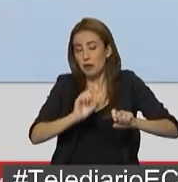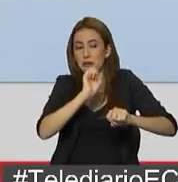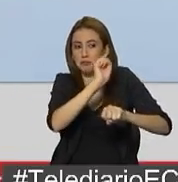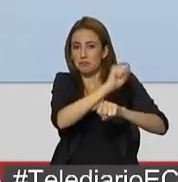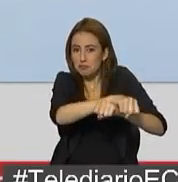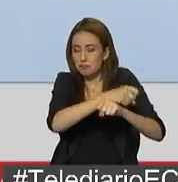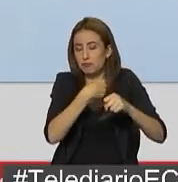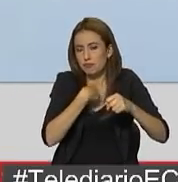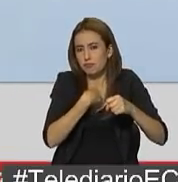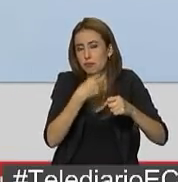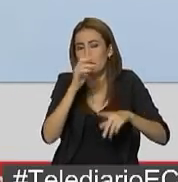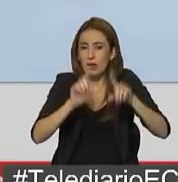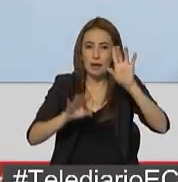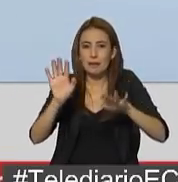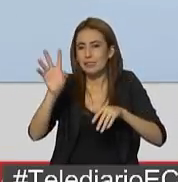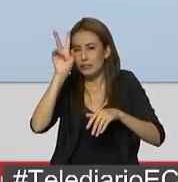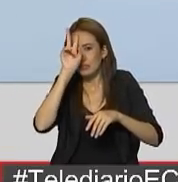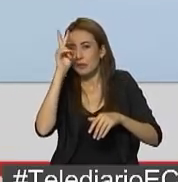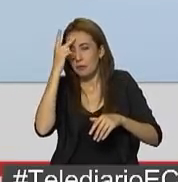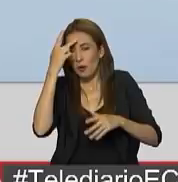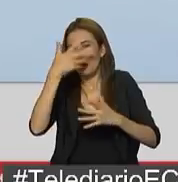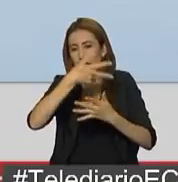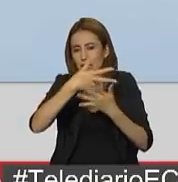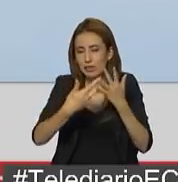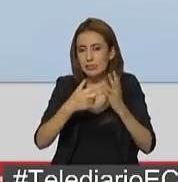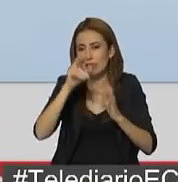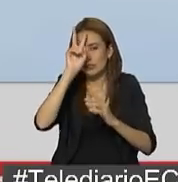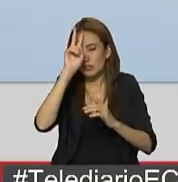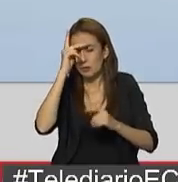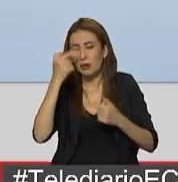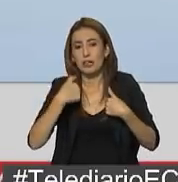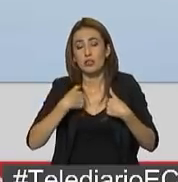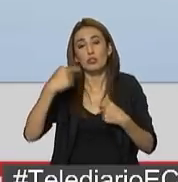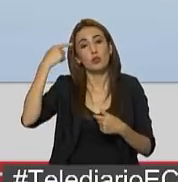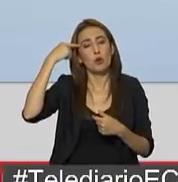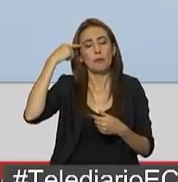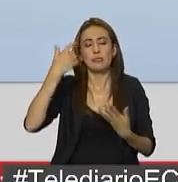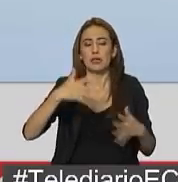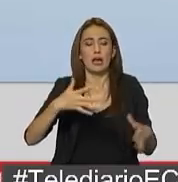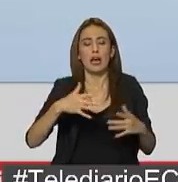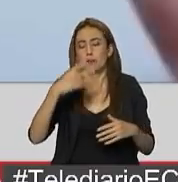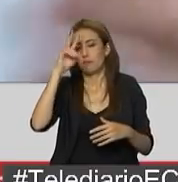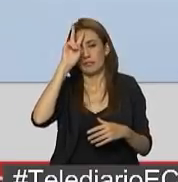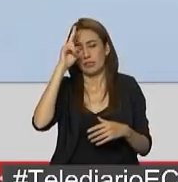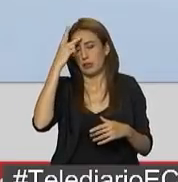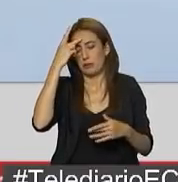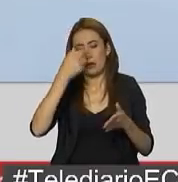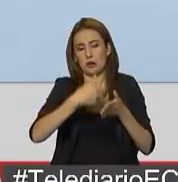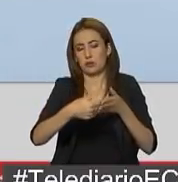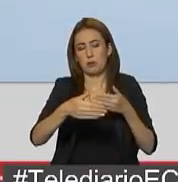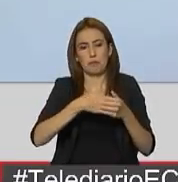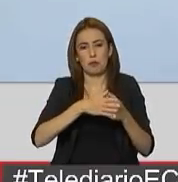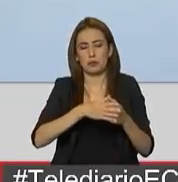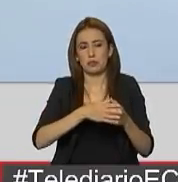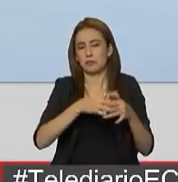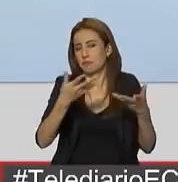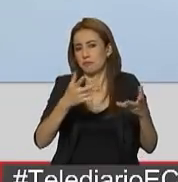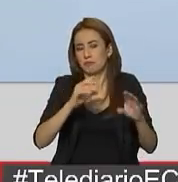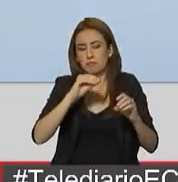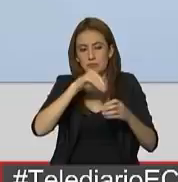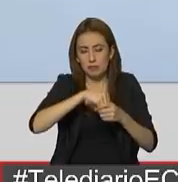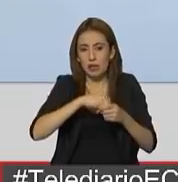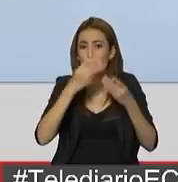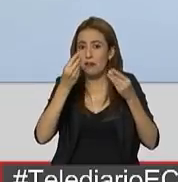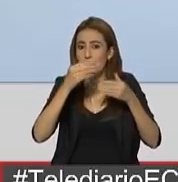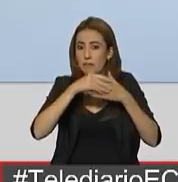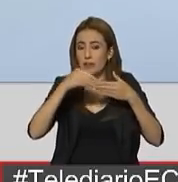porque el cheque estaba girado a nombre de otra persona y estaba mi número de cuenta atrás. Entonces yo dije, lo más probable es que lo rechacen, porque